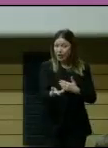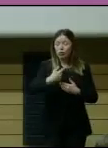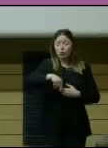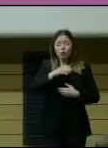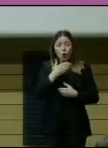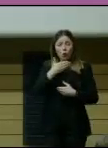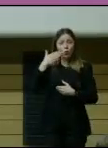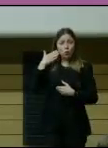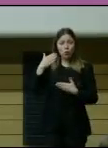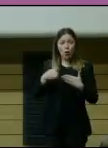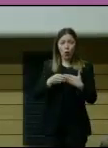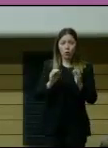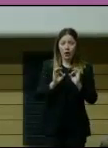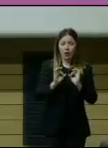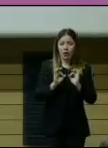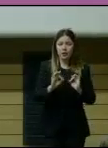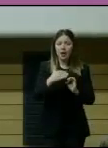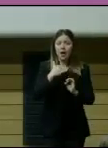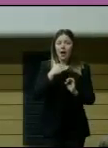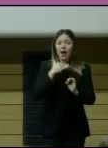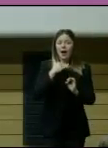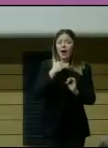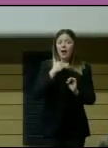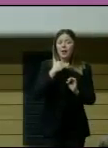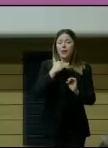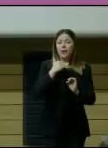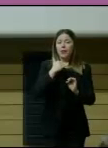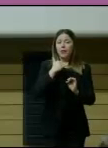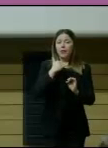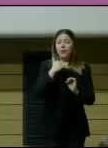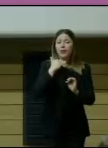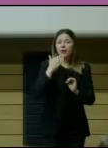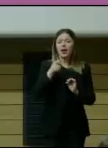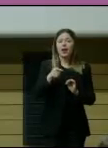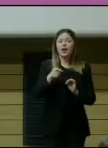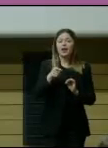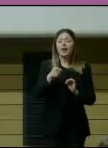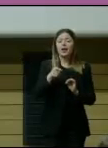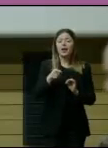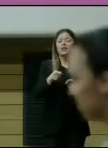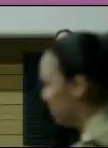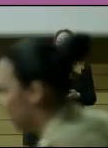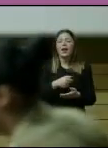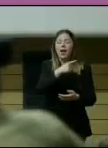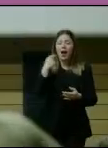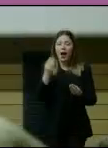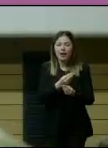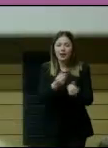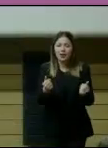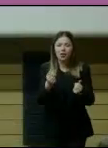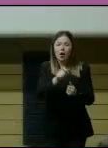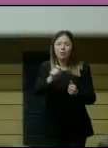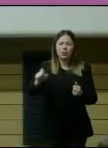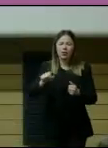siempre ha duplicado en España. Aumenta, esta es buenísima, el consumo de analgésicos opioides de personas de 35